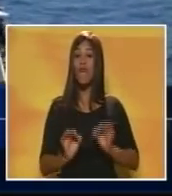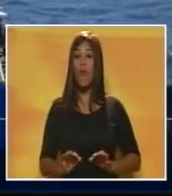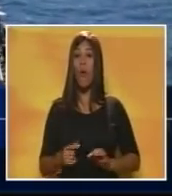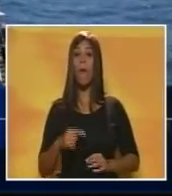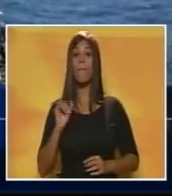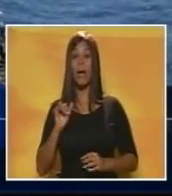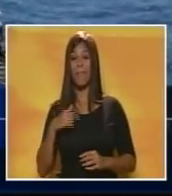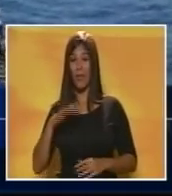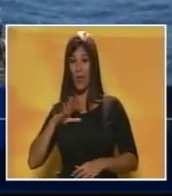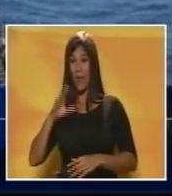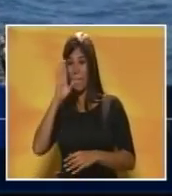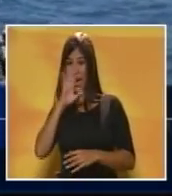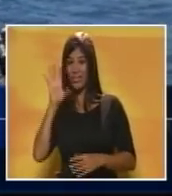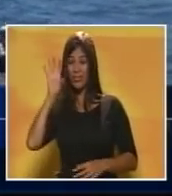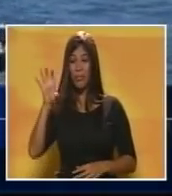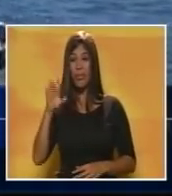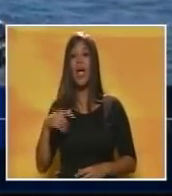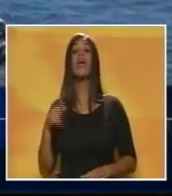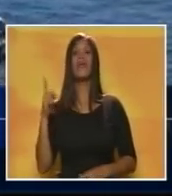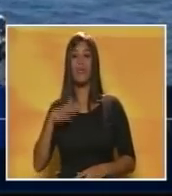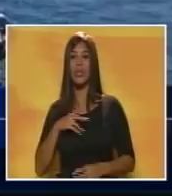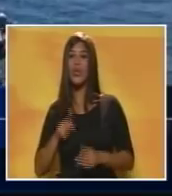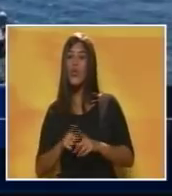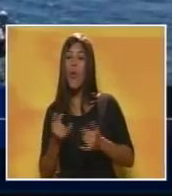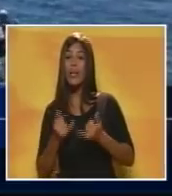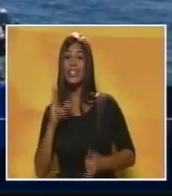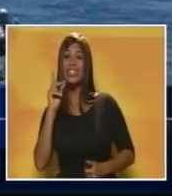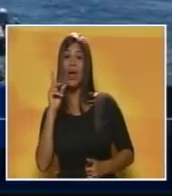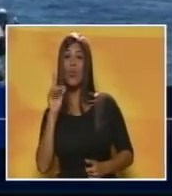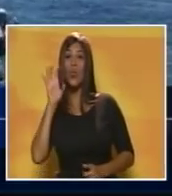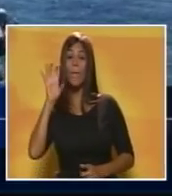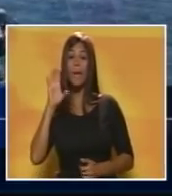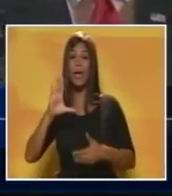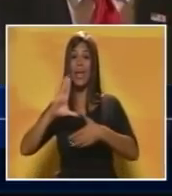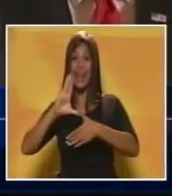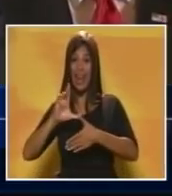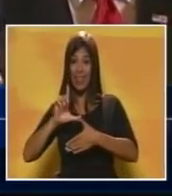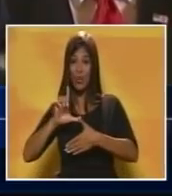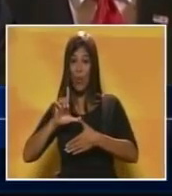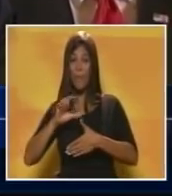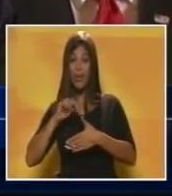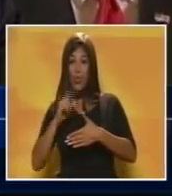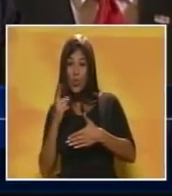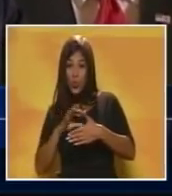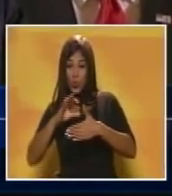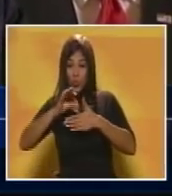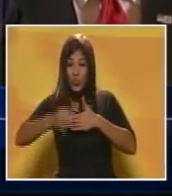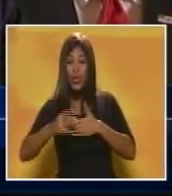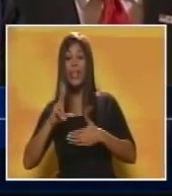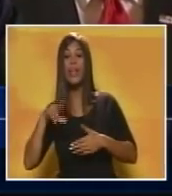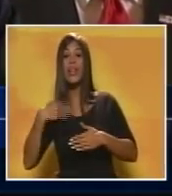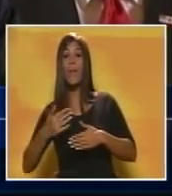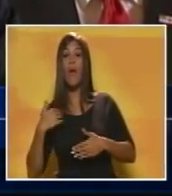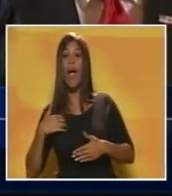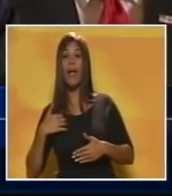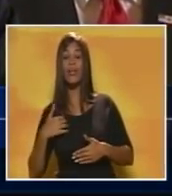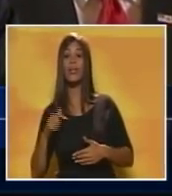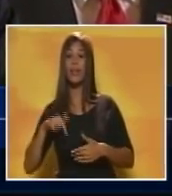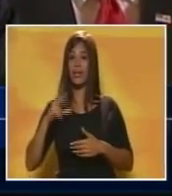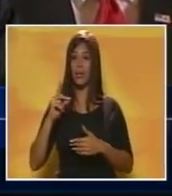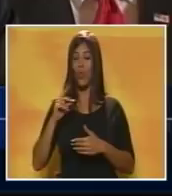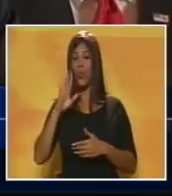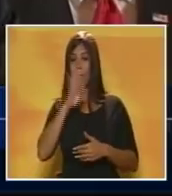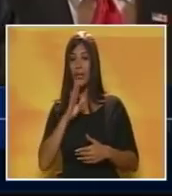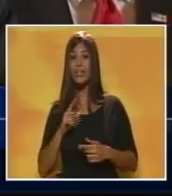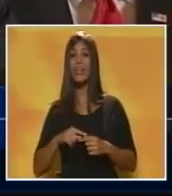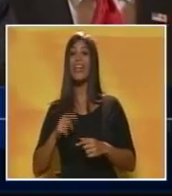gigante suramericano se convertirá así en el segundo país latinoamericano después de Argentina y en apenas el